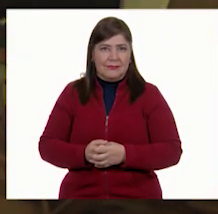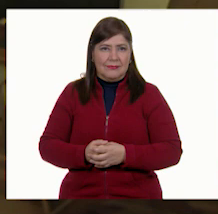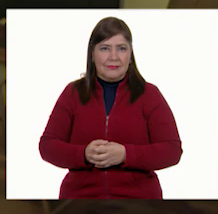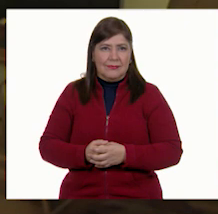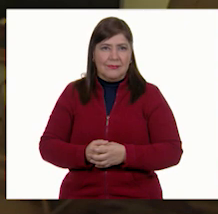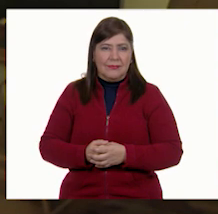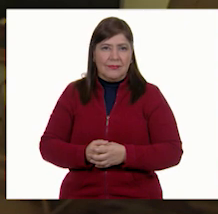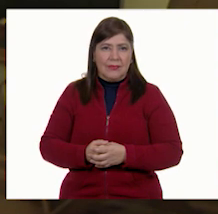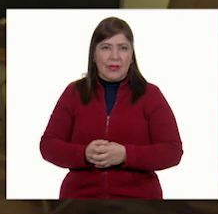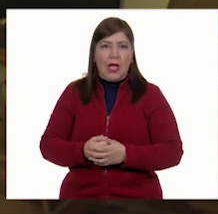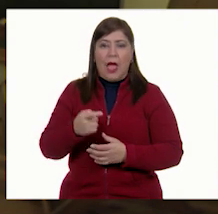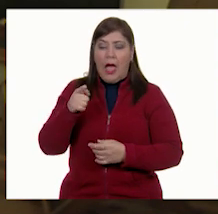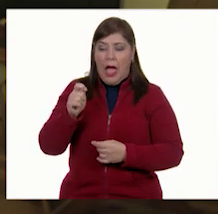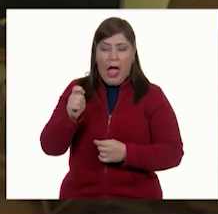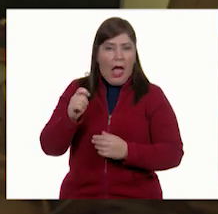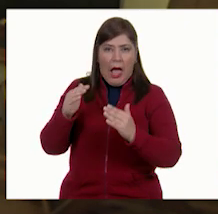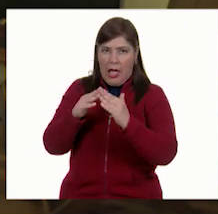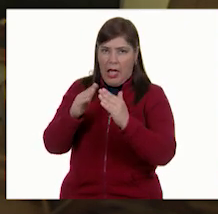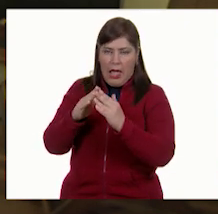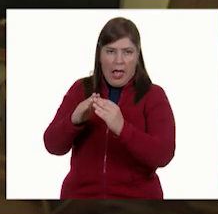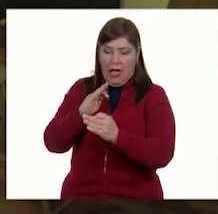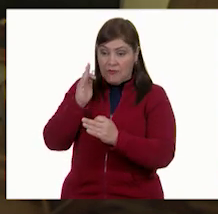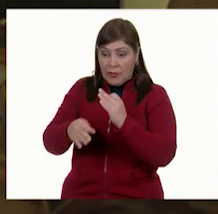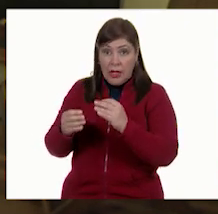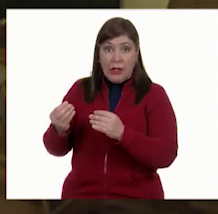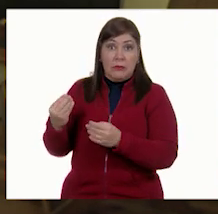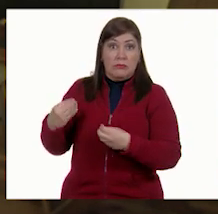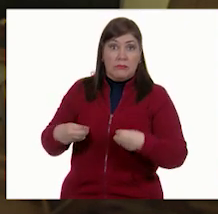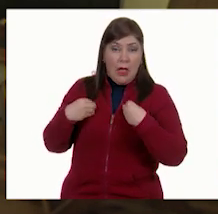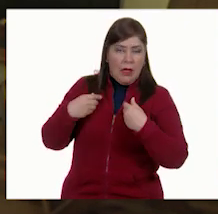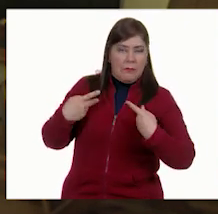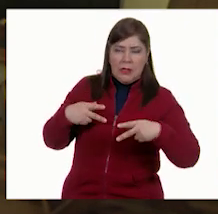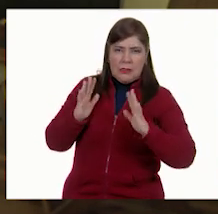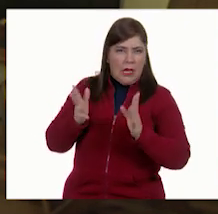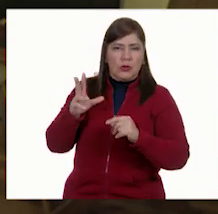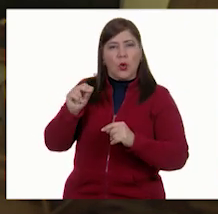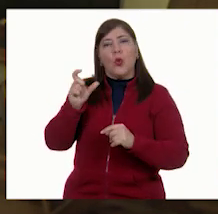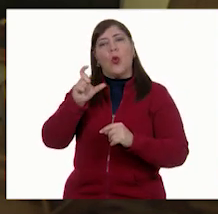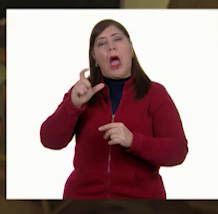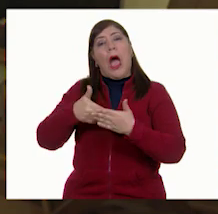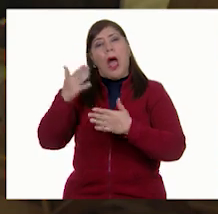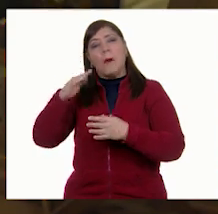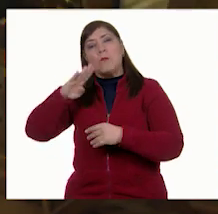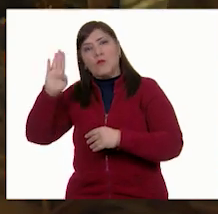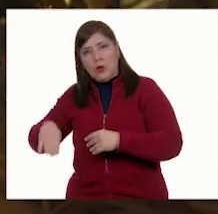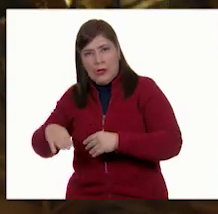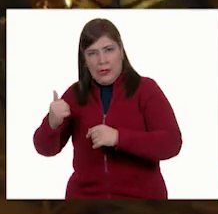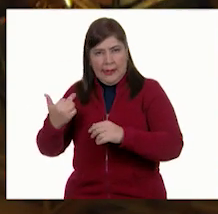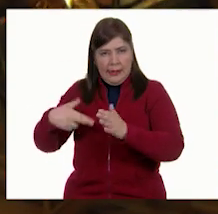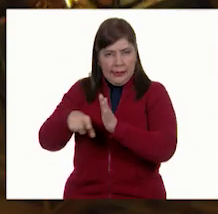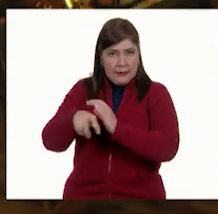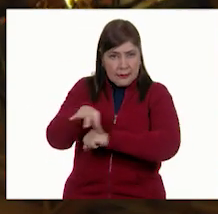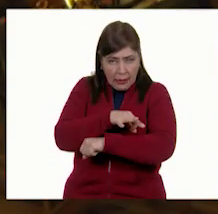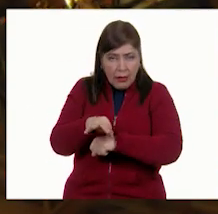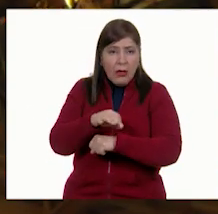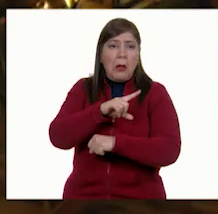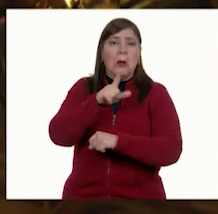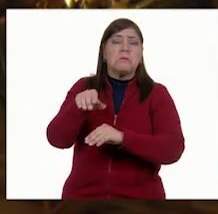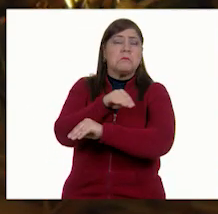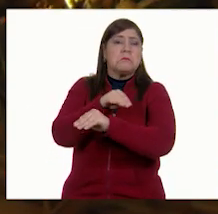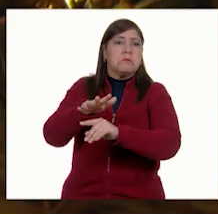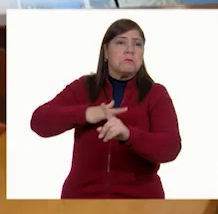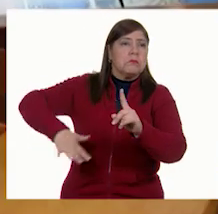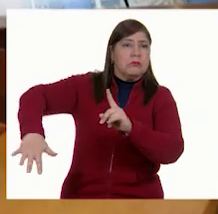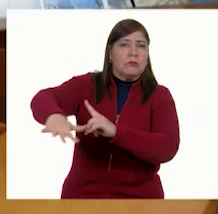El final del uso habitacional de la Casa Barragán ocurrió con la muerte del arquitecto. Reinó entonces el silencio y